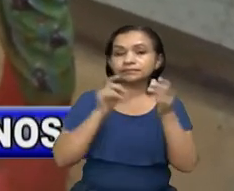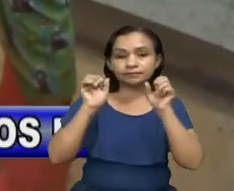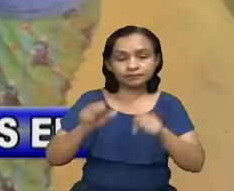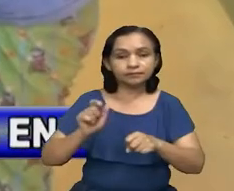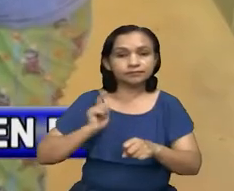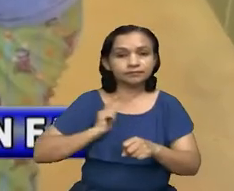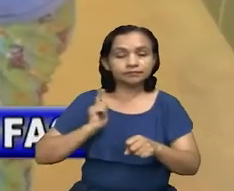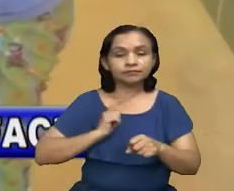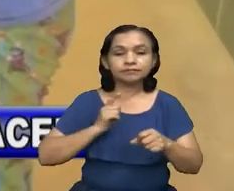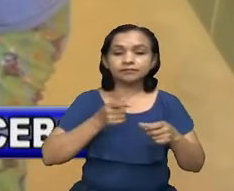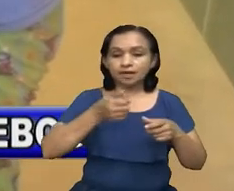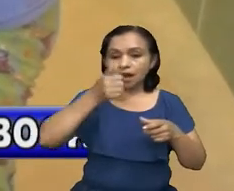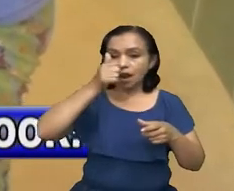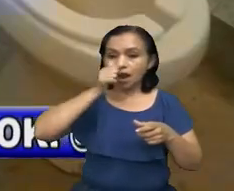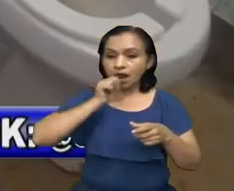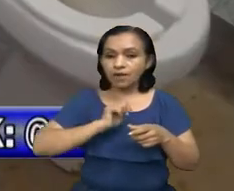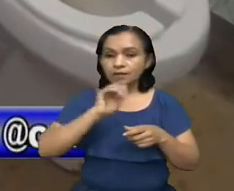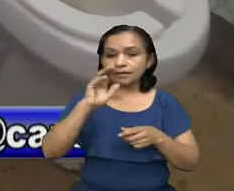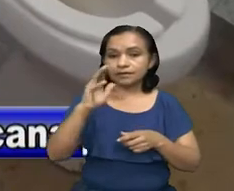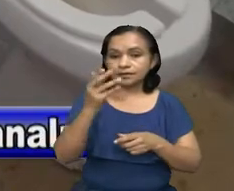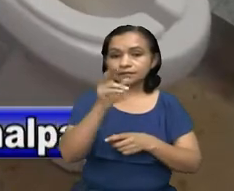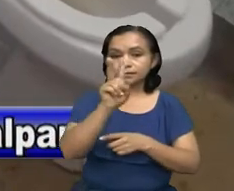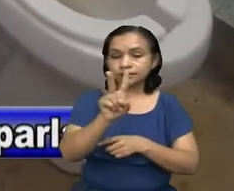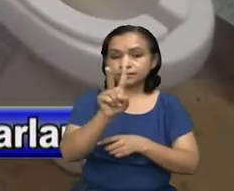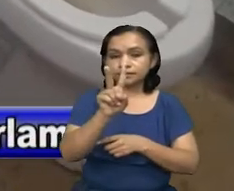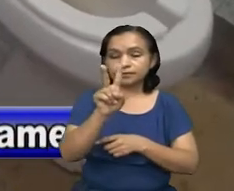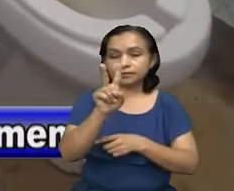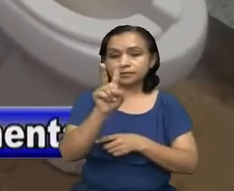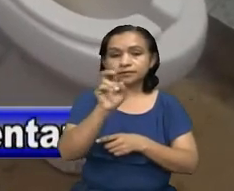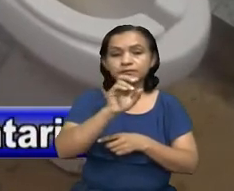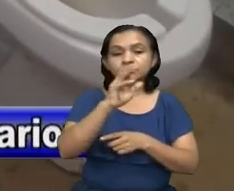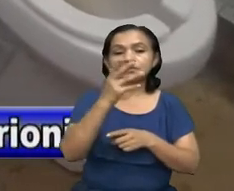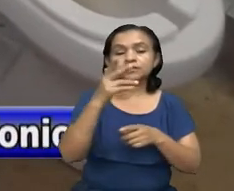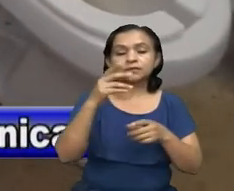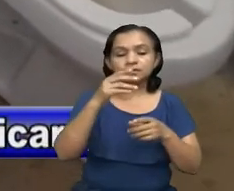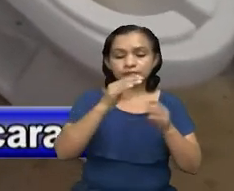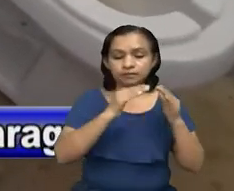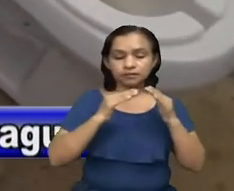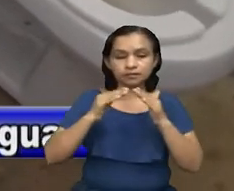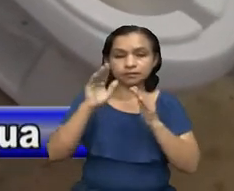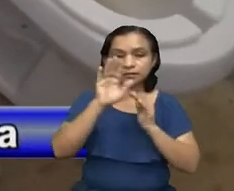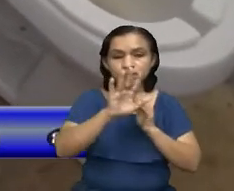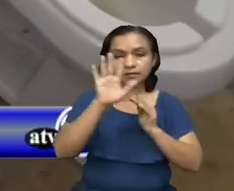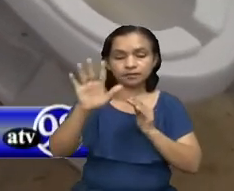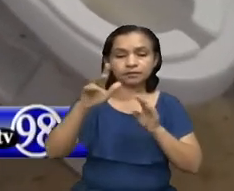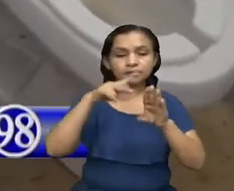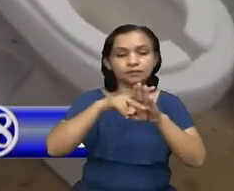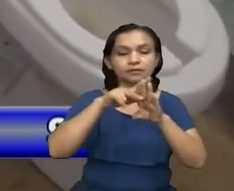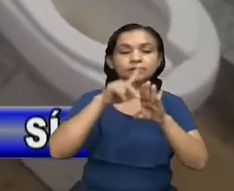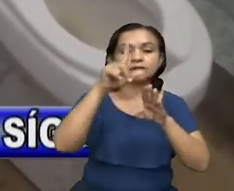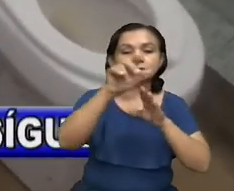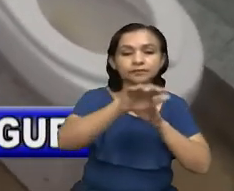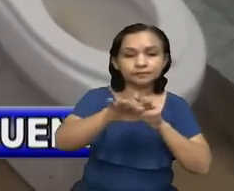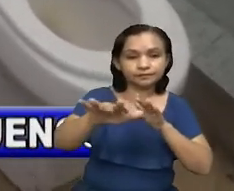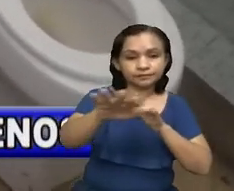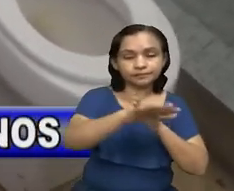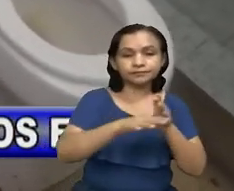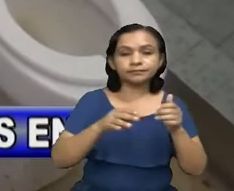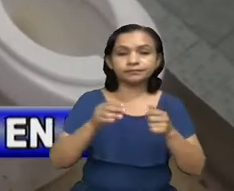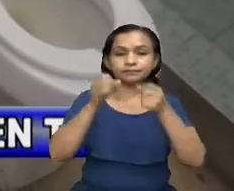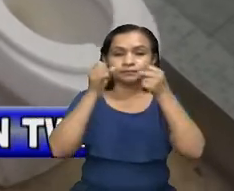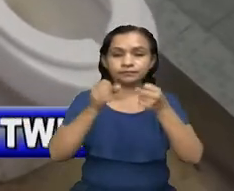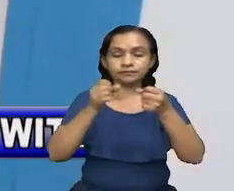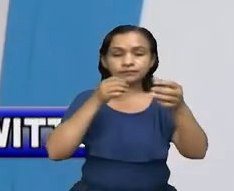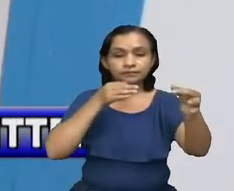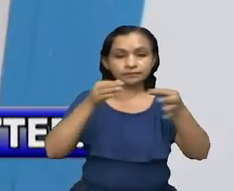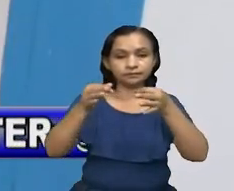un acceso de agua potable del 92% en la zona urbana y 55% en la parte rural. Con cámara de Rubén